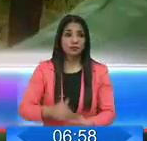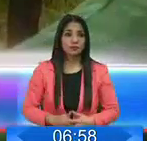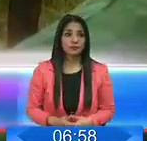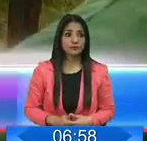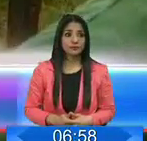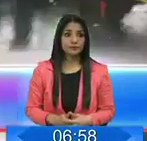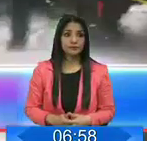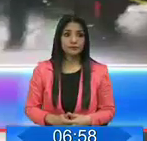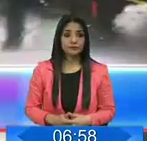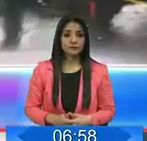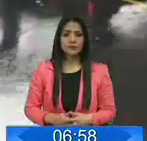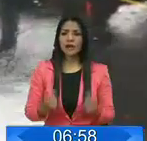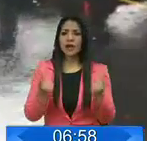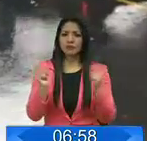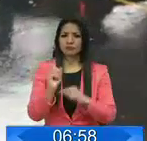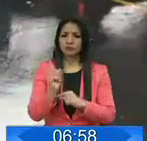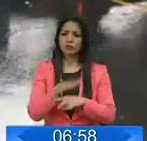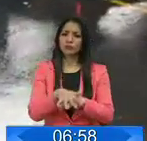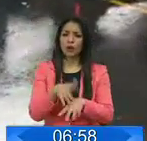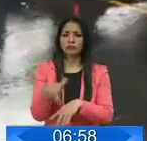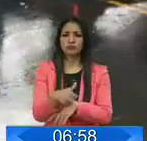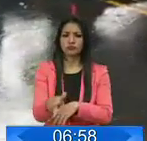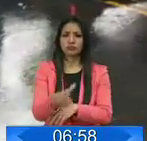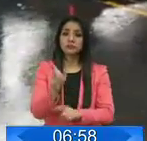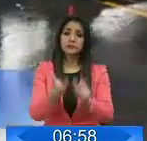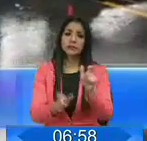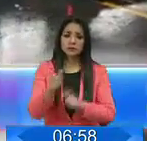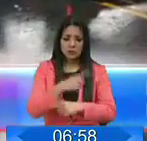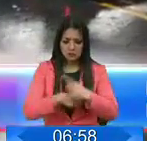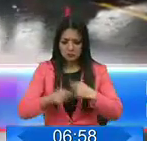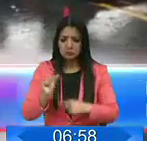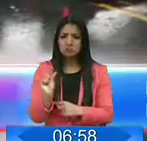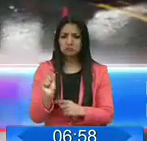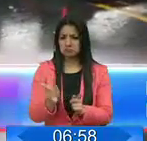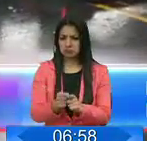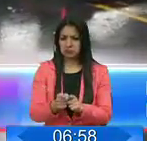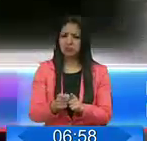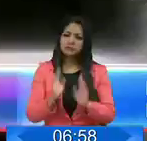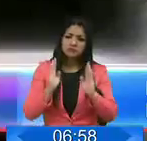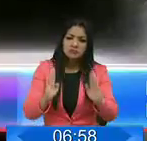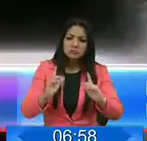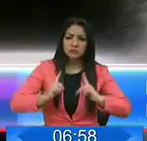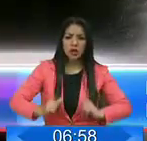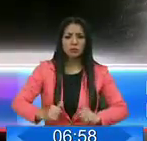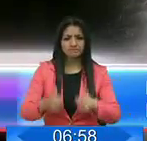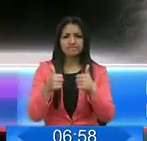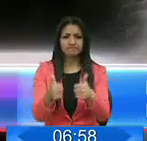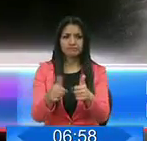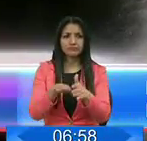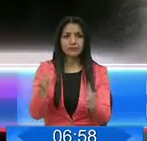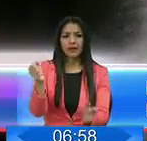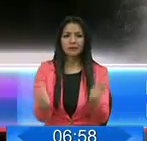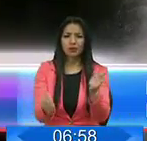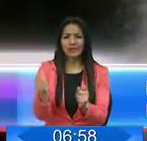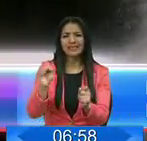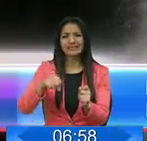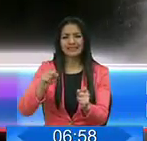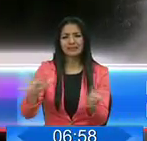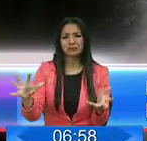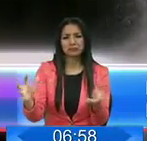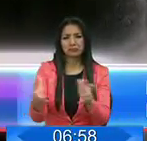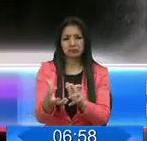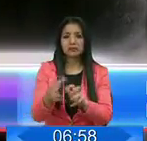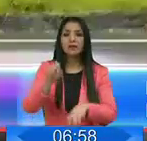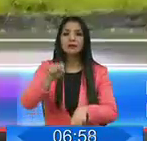tanto. Señaló que las personas presentaron lesiones menores y estaban estables. La camioneta quedó bastante dañada en su parte